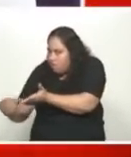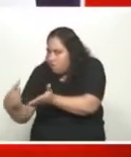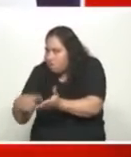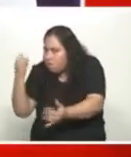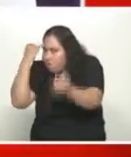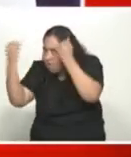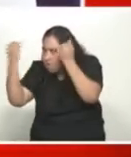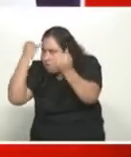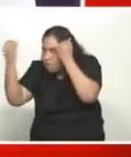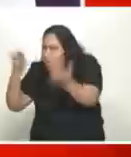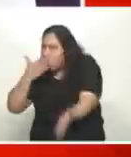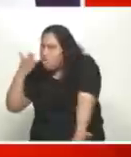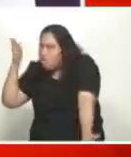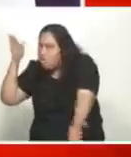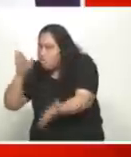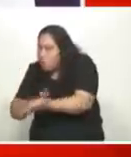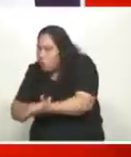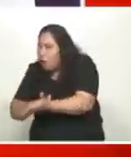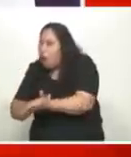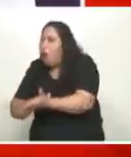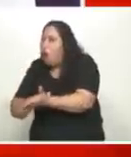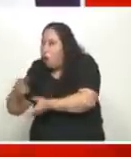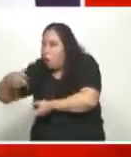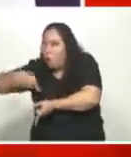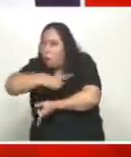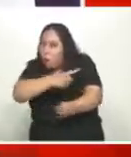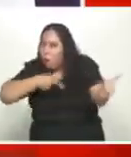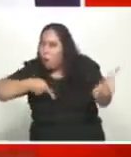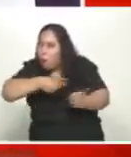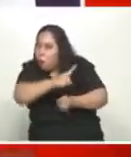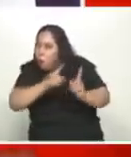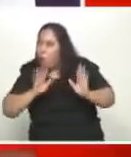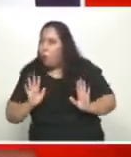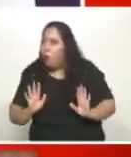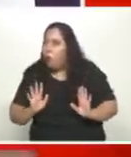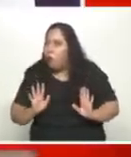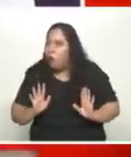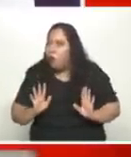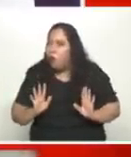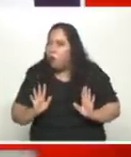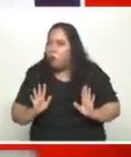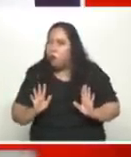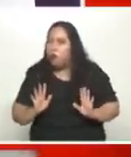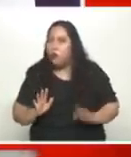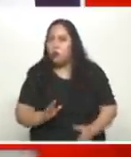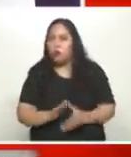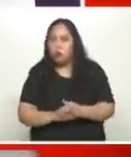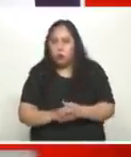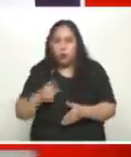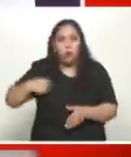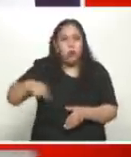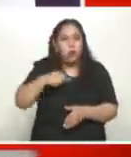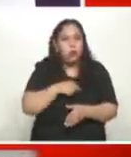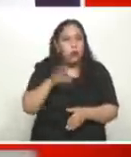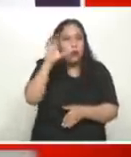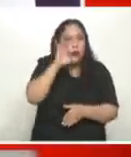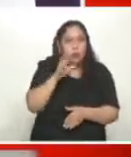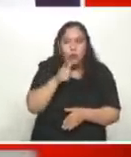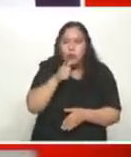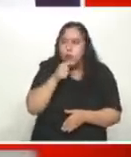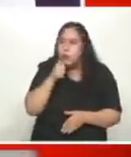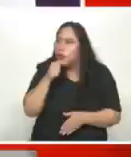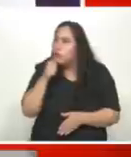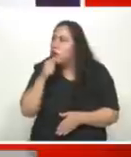para resolverlo. Pero si es abuso, si es conspiración, si es boicot, se tiene que buscar proceder y